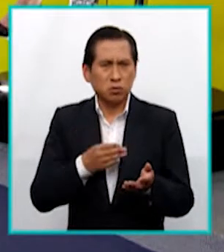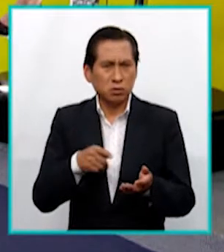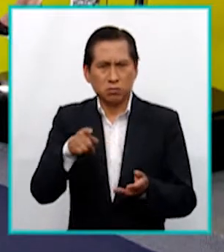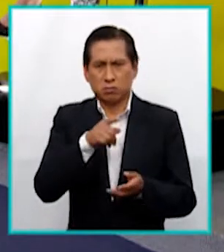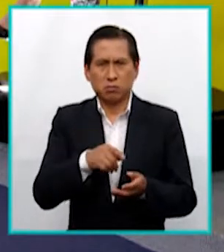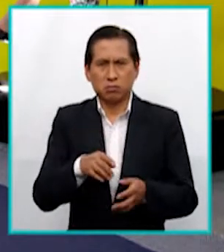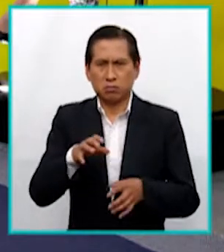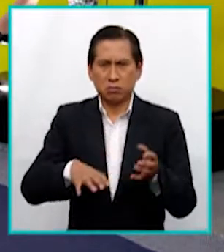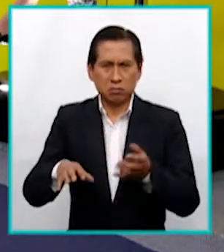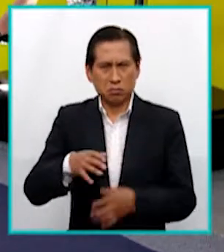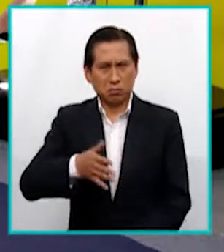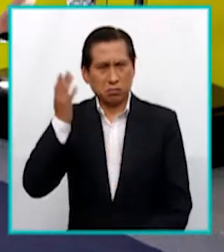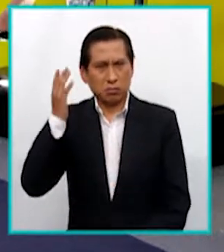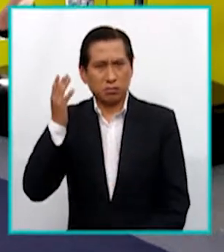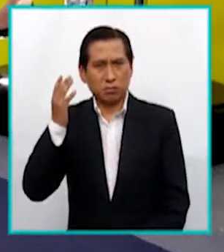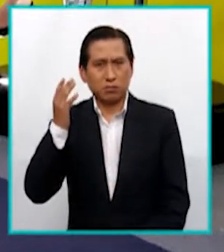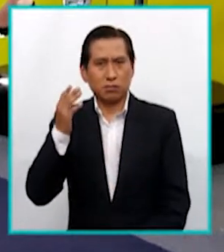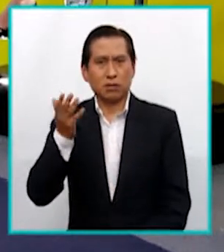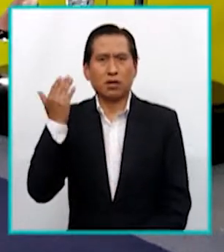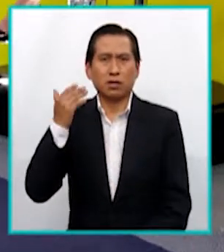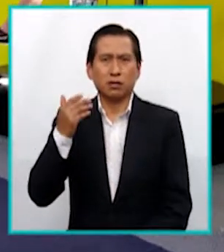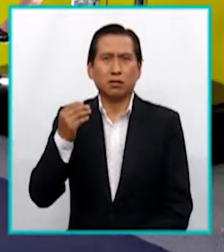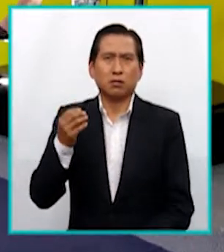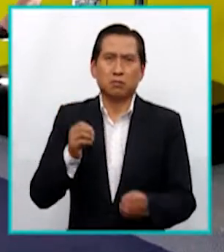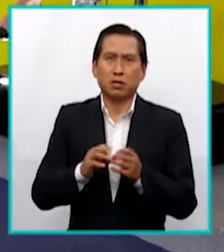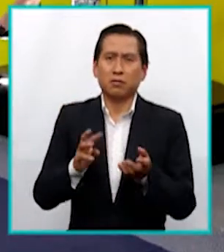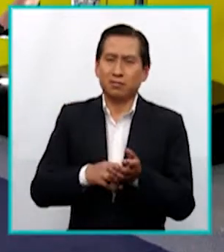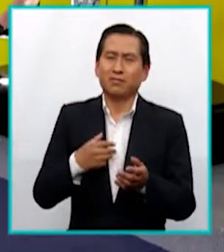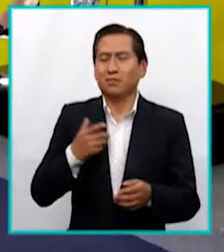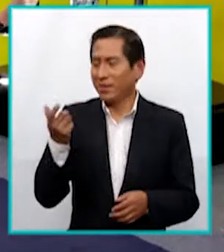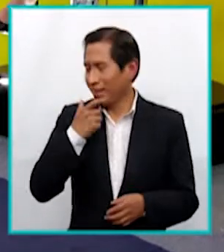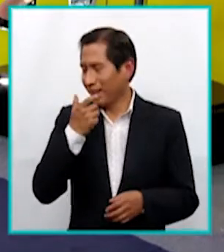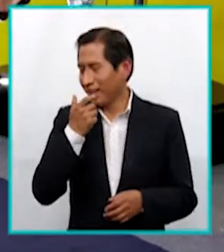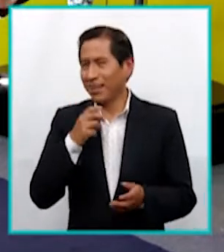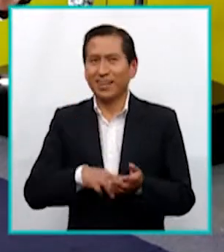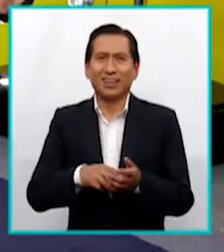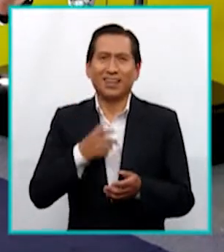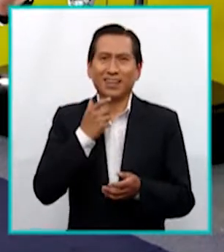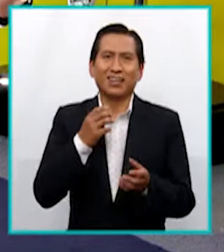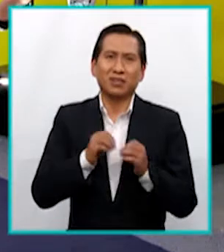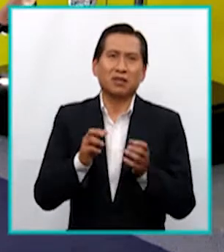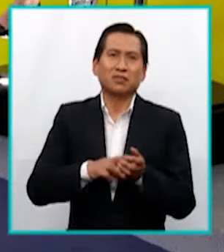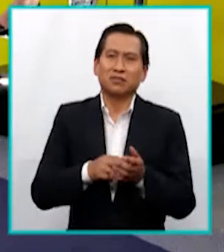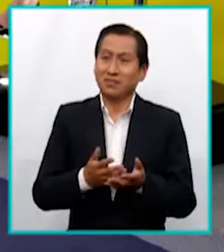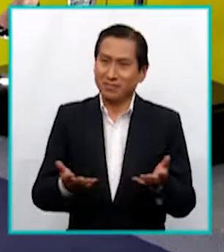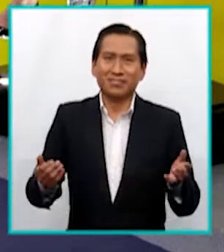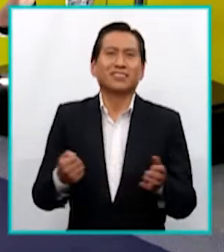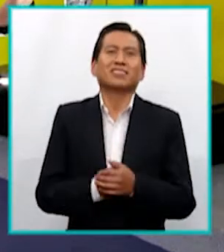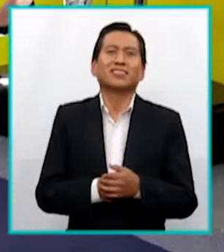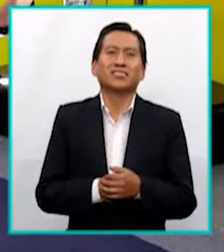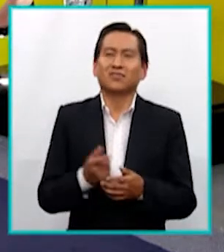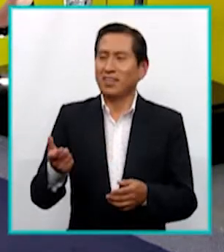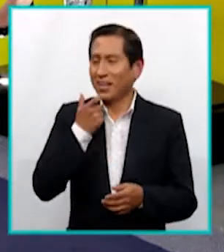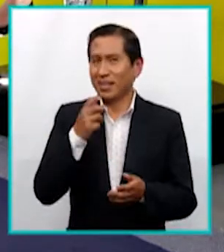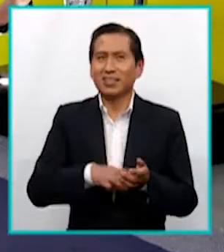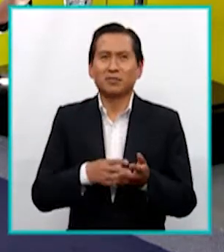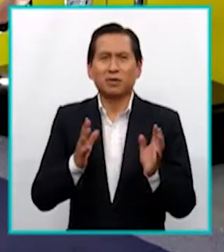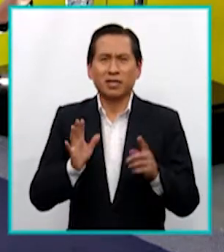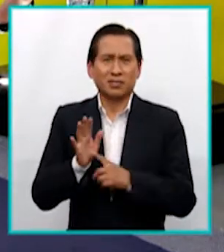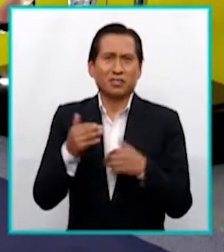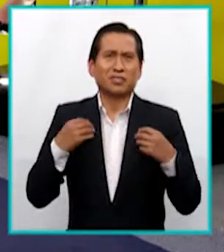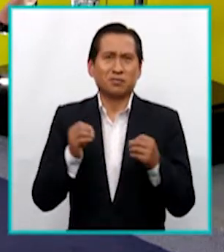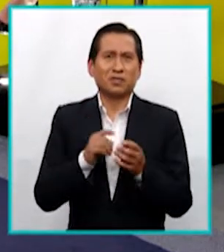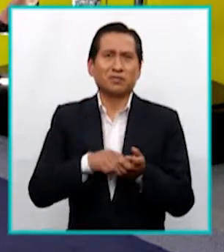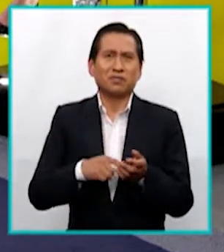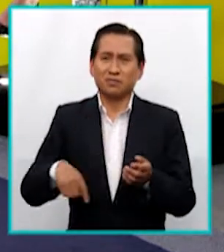Astor Piazzolla, no te daría uno. Ajá, yo, tranquilos, brother, eso uno es parte del mensaje